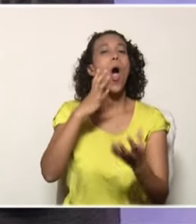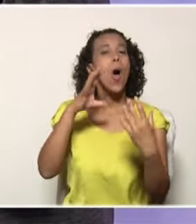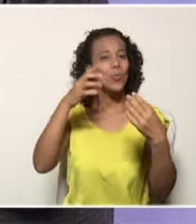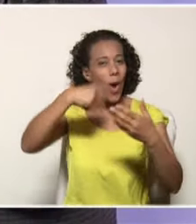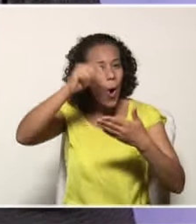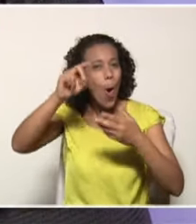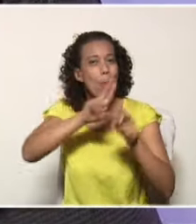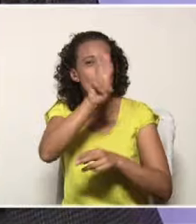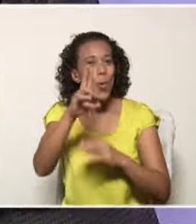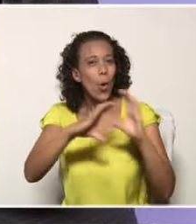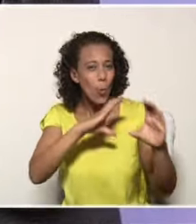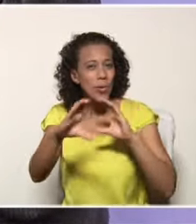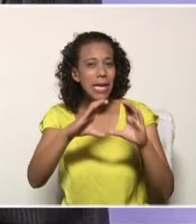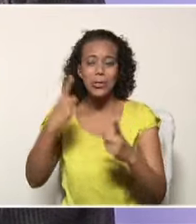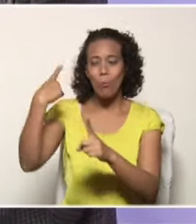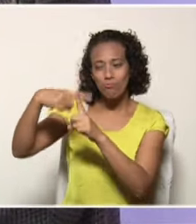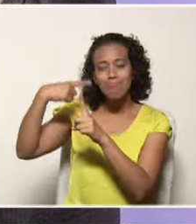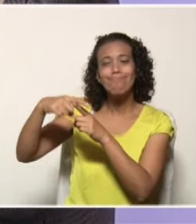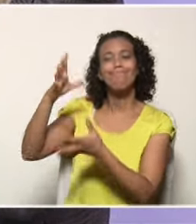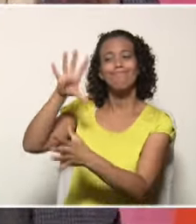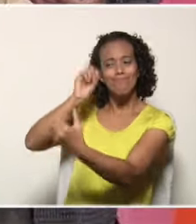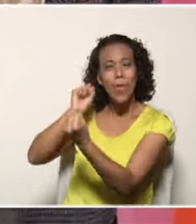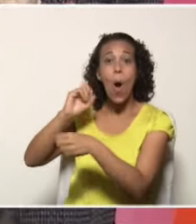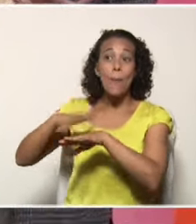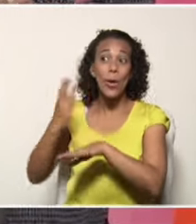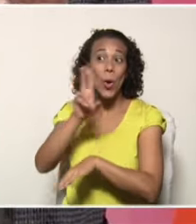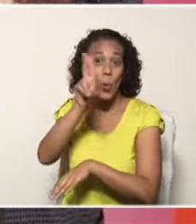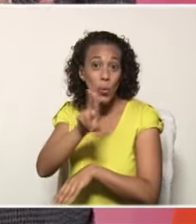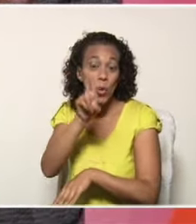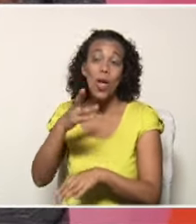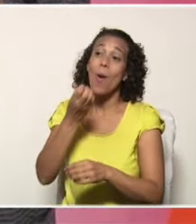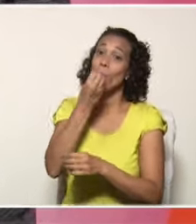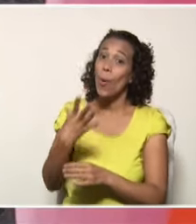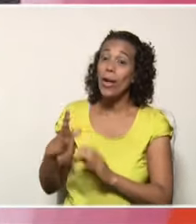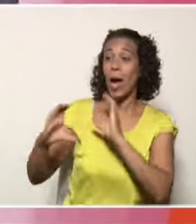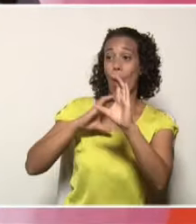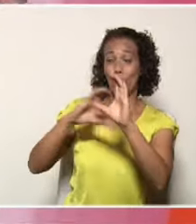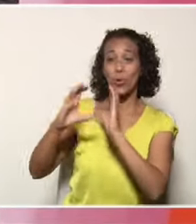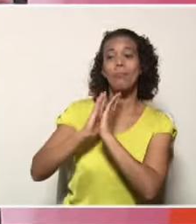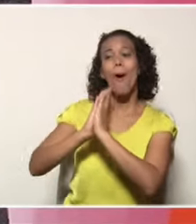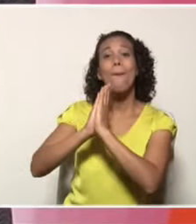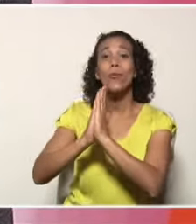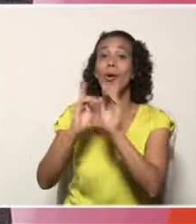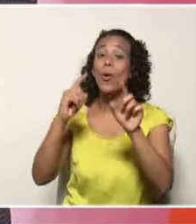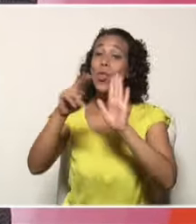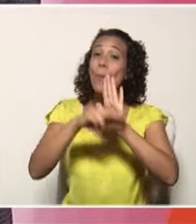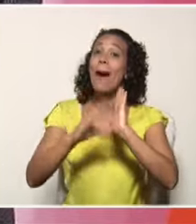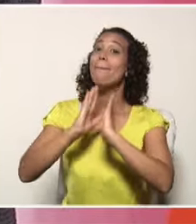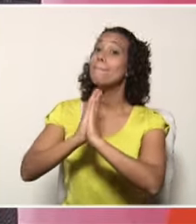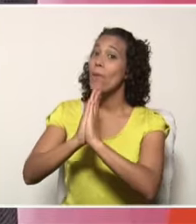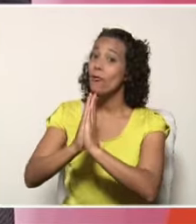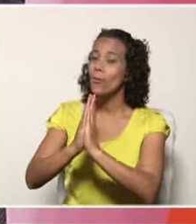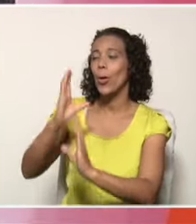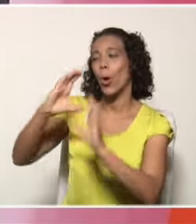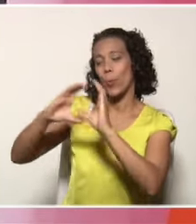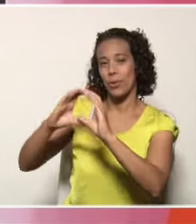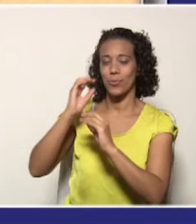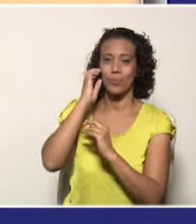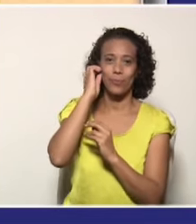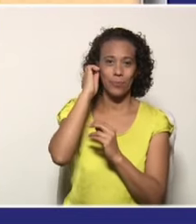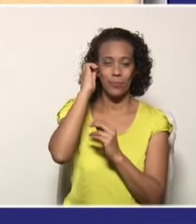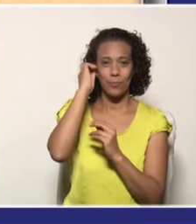comunicación asertiva porque estoy utilizando las normas de comunicación.